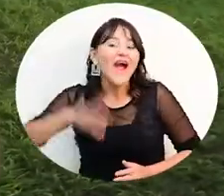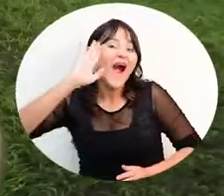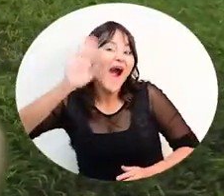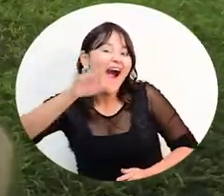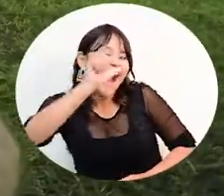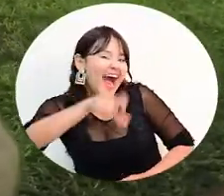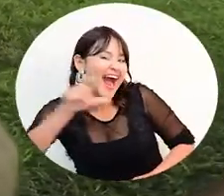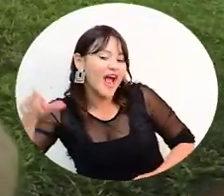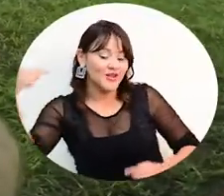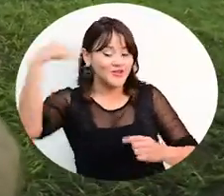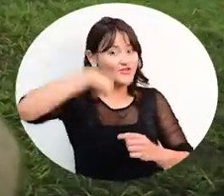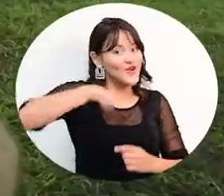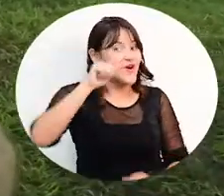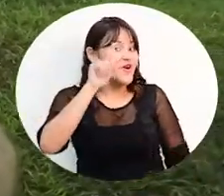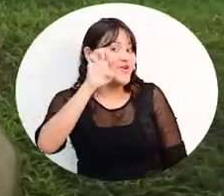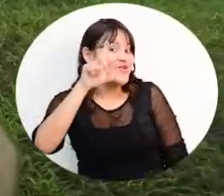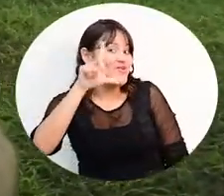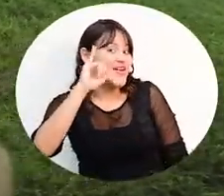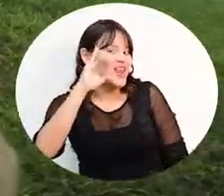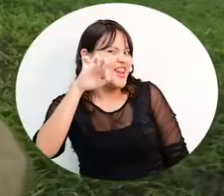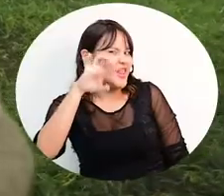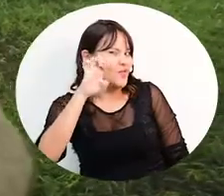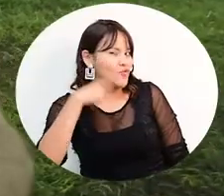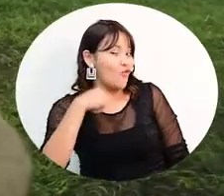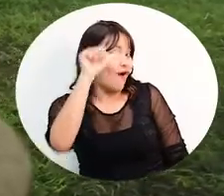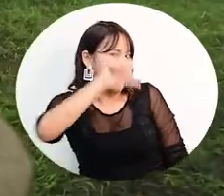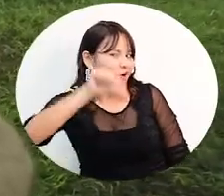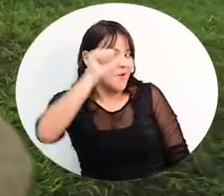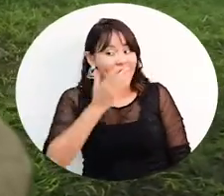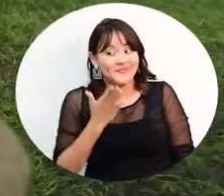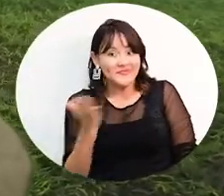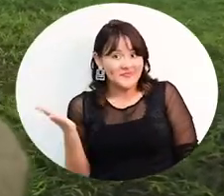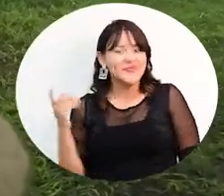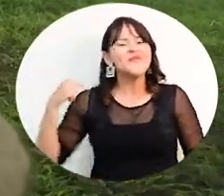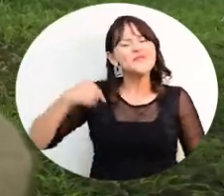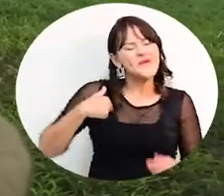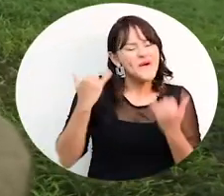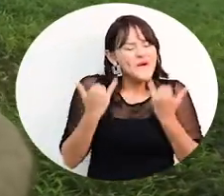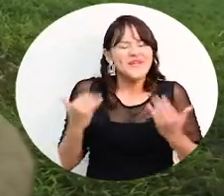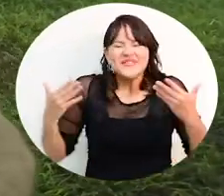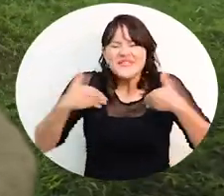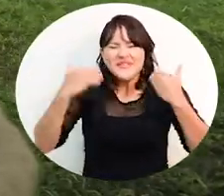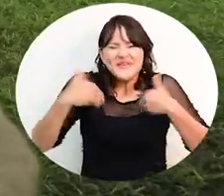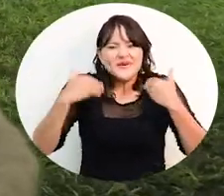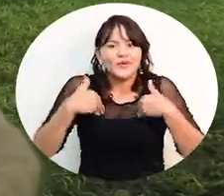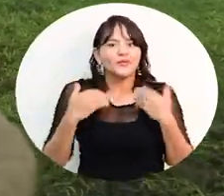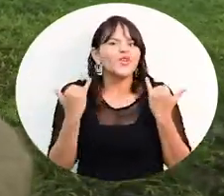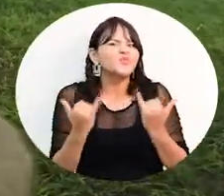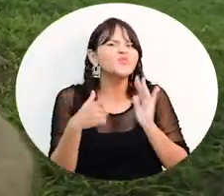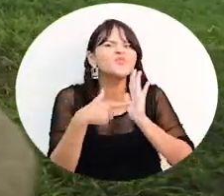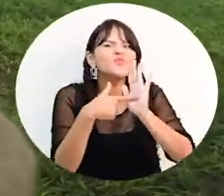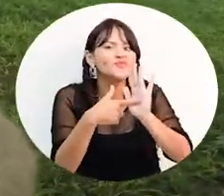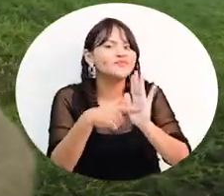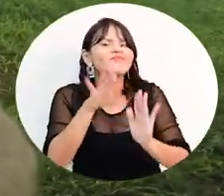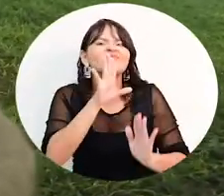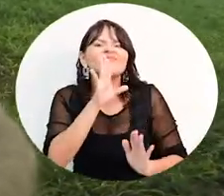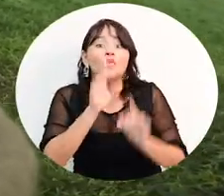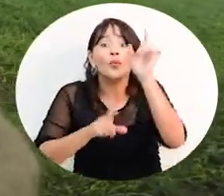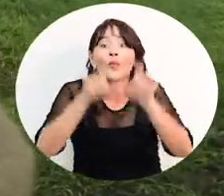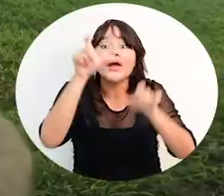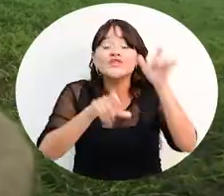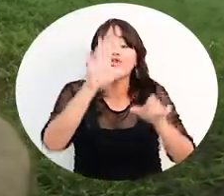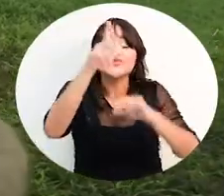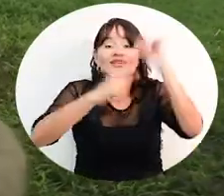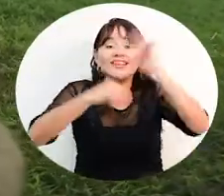¡Hey, gente! Soy Felipe Manco, arroba el Manco Felipe, y para mí es un placer poderles compartir detalles de las estrellas Uni